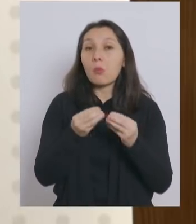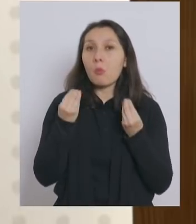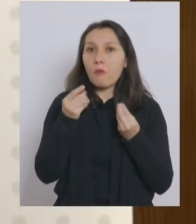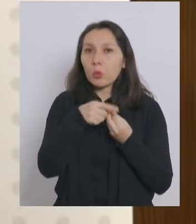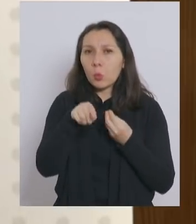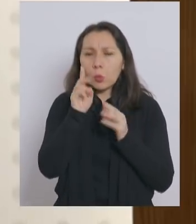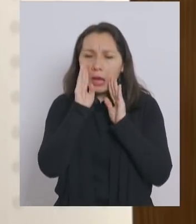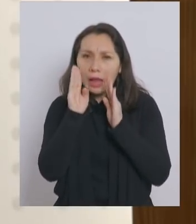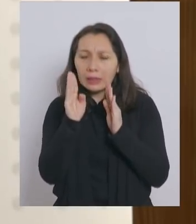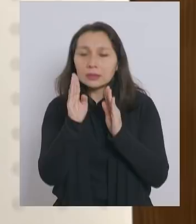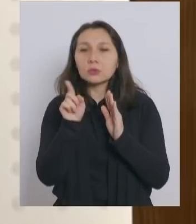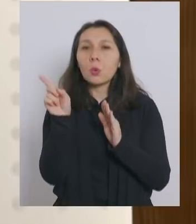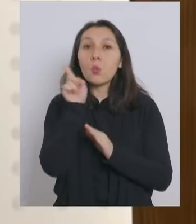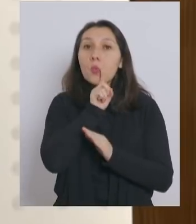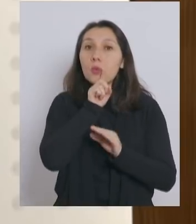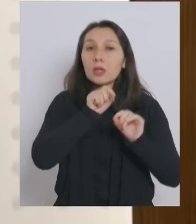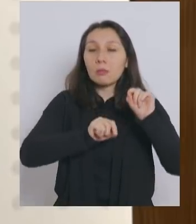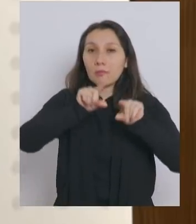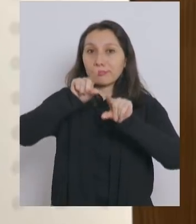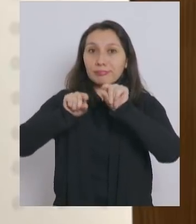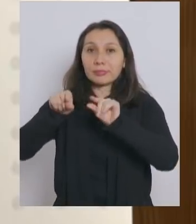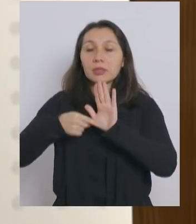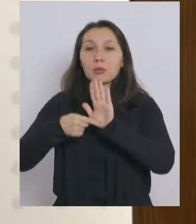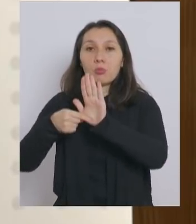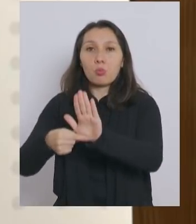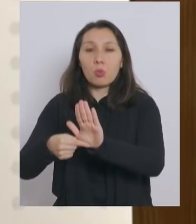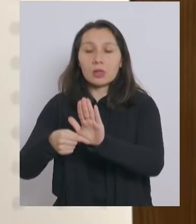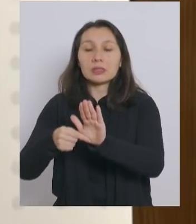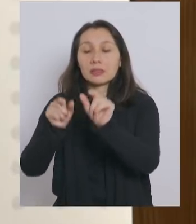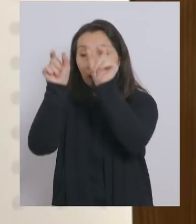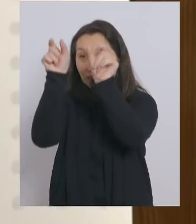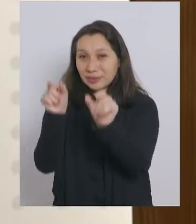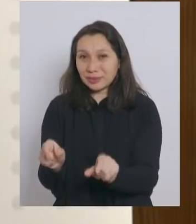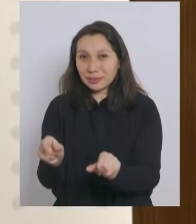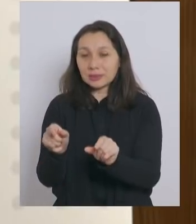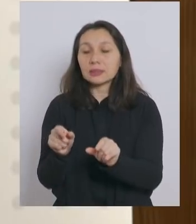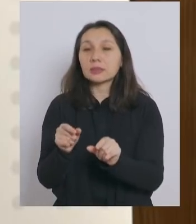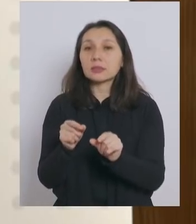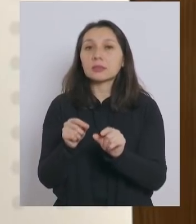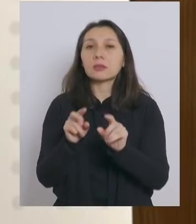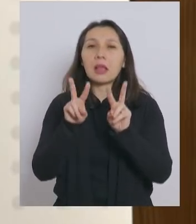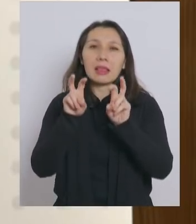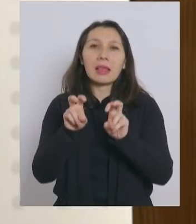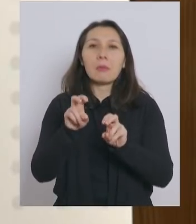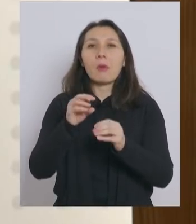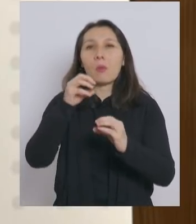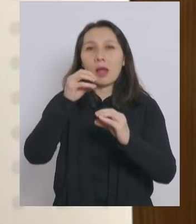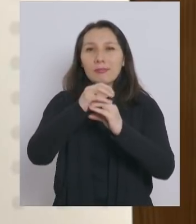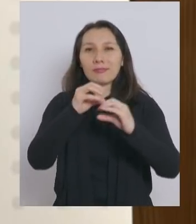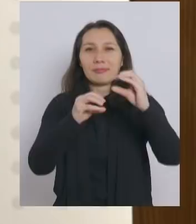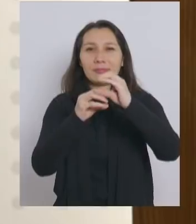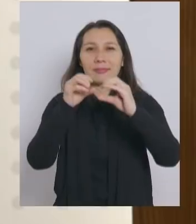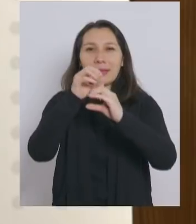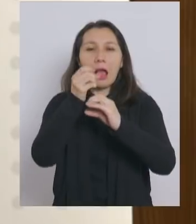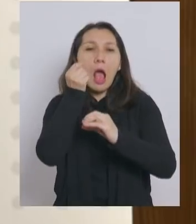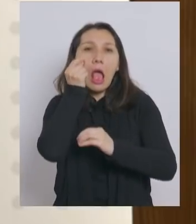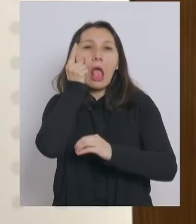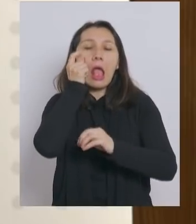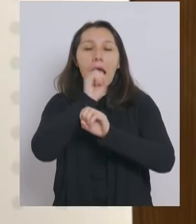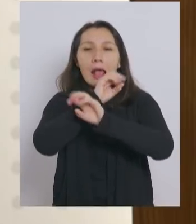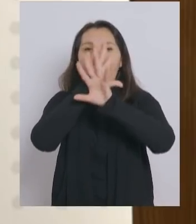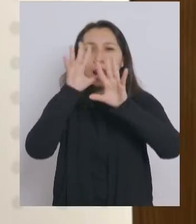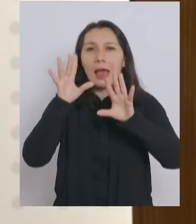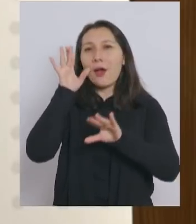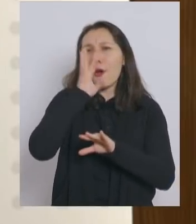nota, sobre todo el último gráfico de los bloques Lego. Me parece que es sumamente importante para